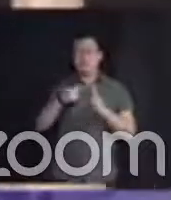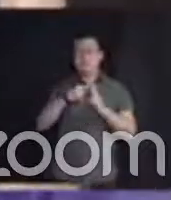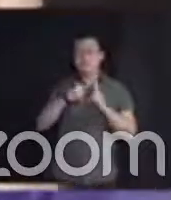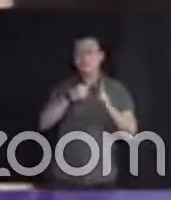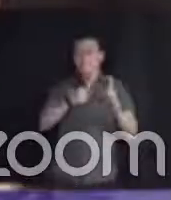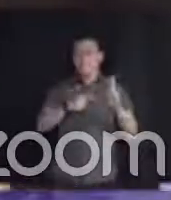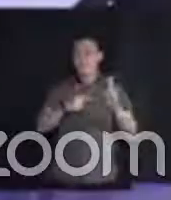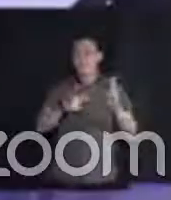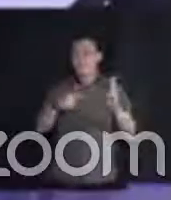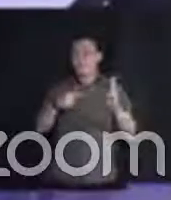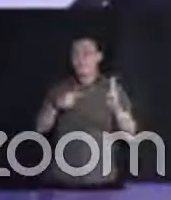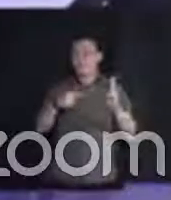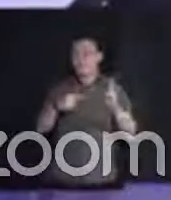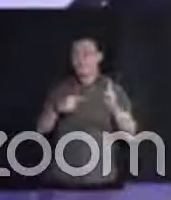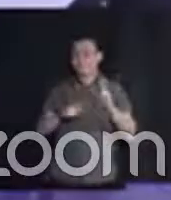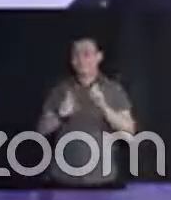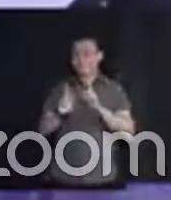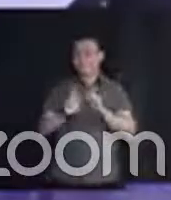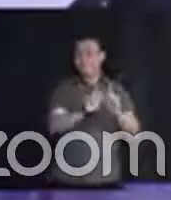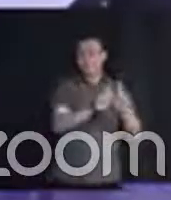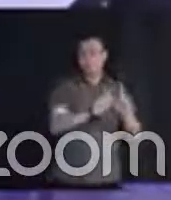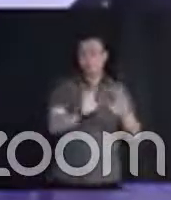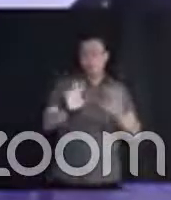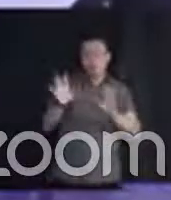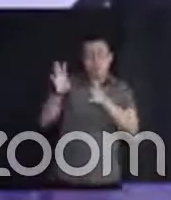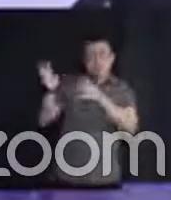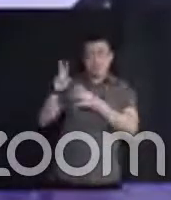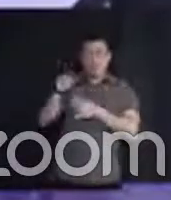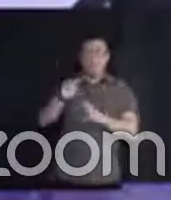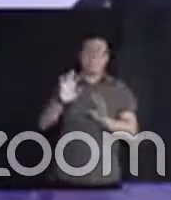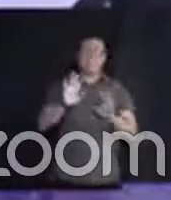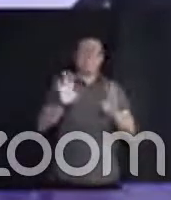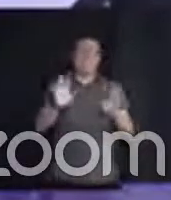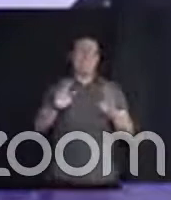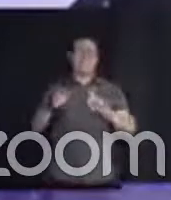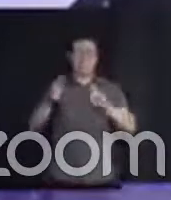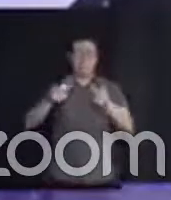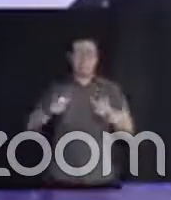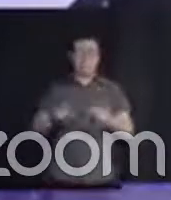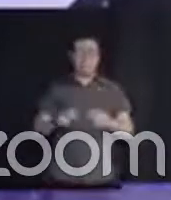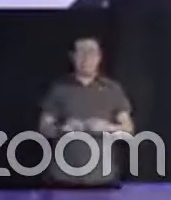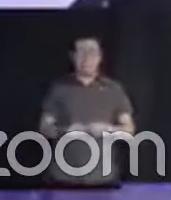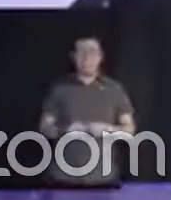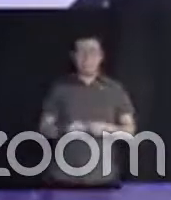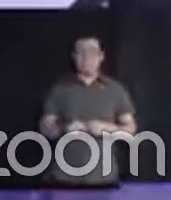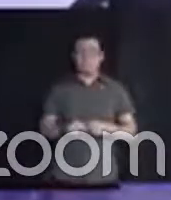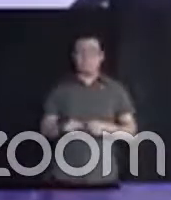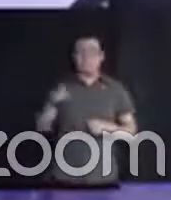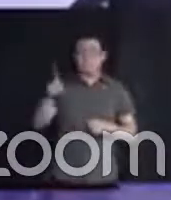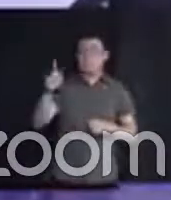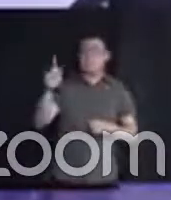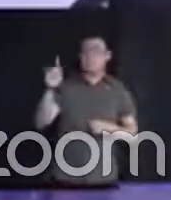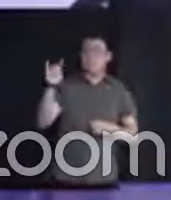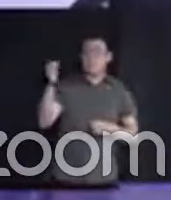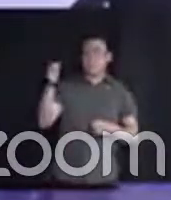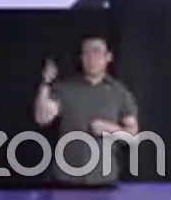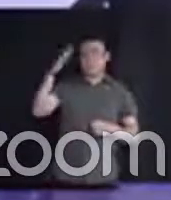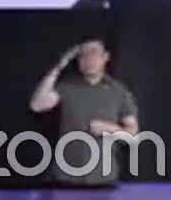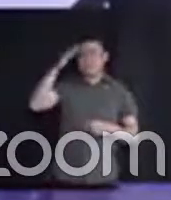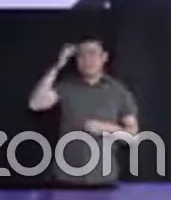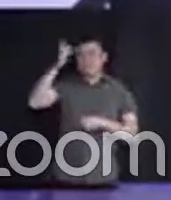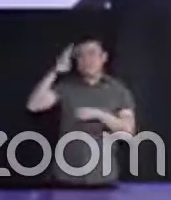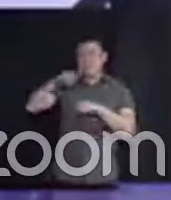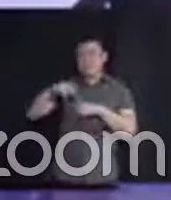vayan a... No, al contrario. Nadie me supo decir, pero si está viendo el gerente de Tijuana, no se